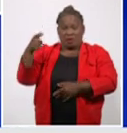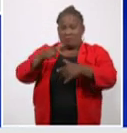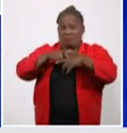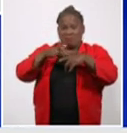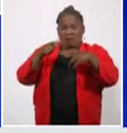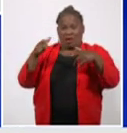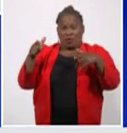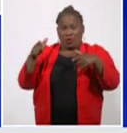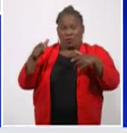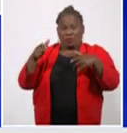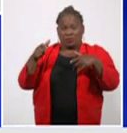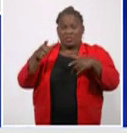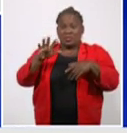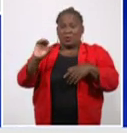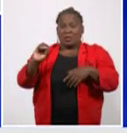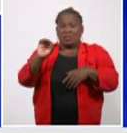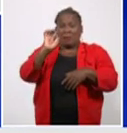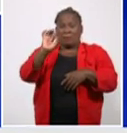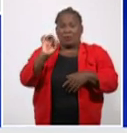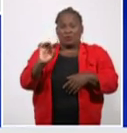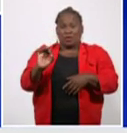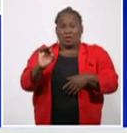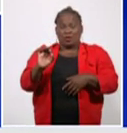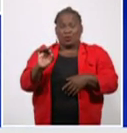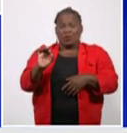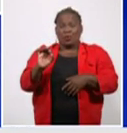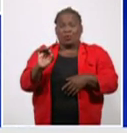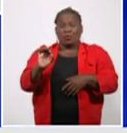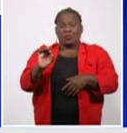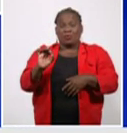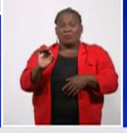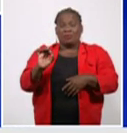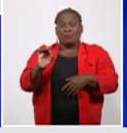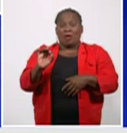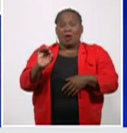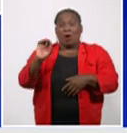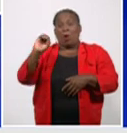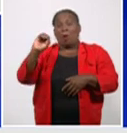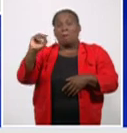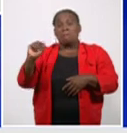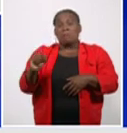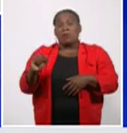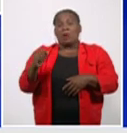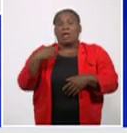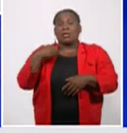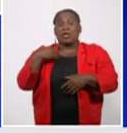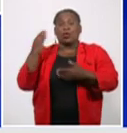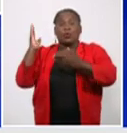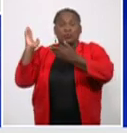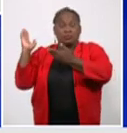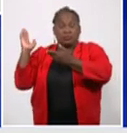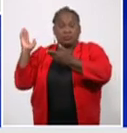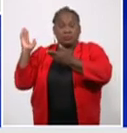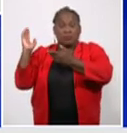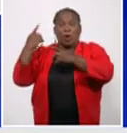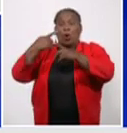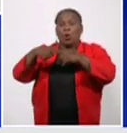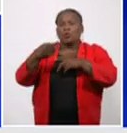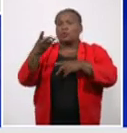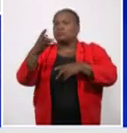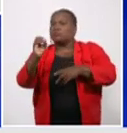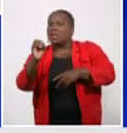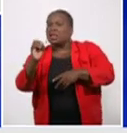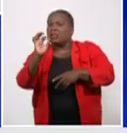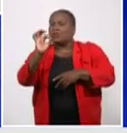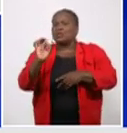de 50%, o sea que si el 50% o menos ha tenido esto, los otros el 30 o 50, el otro el